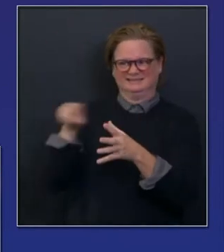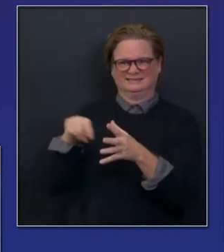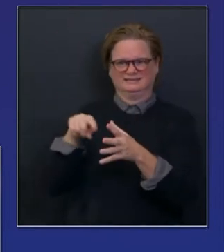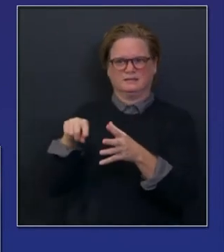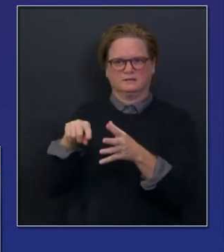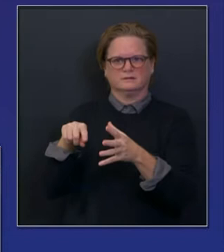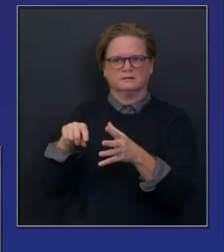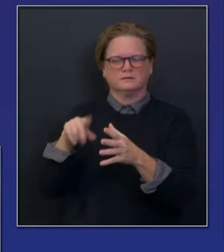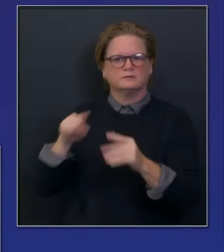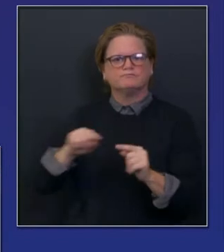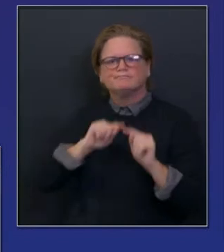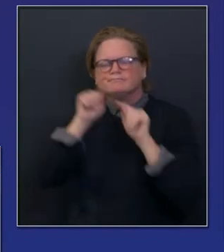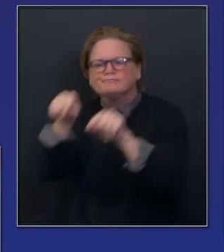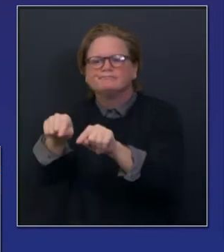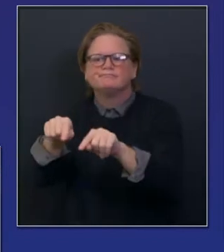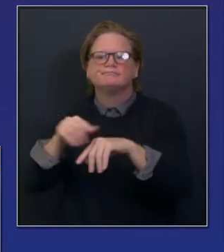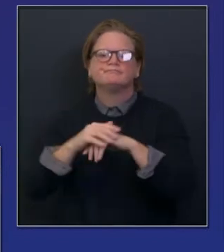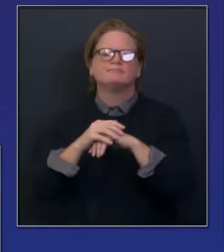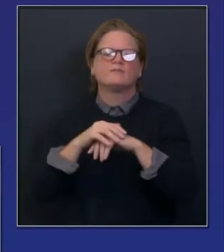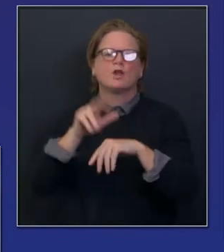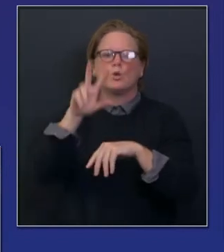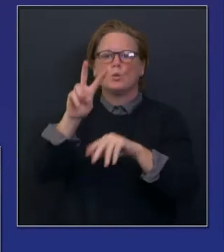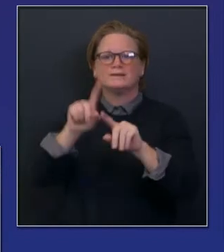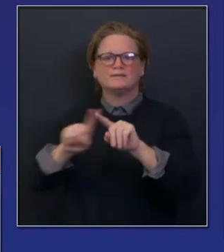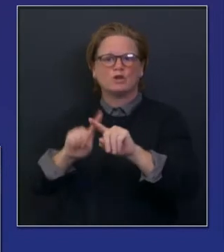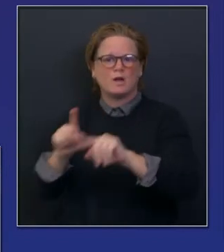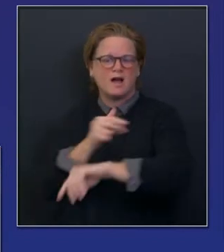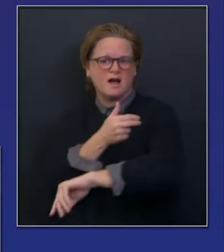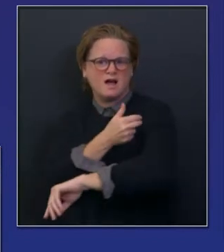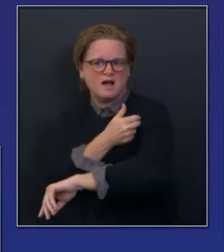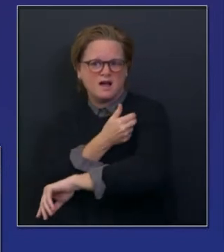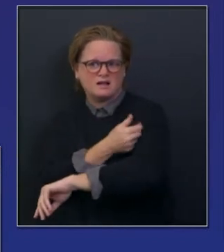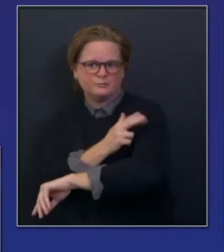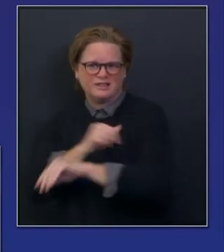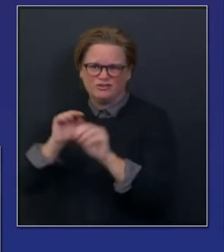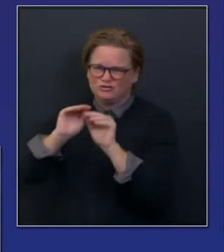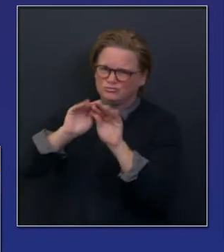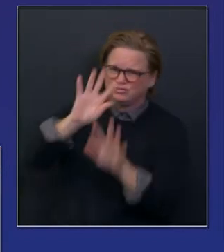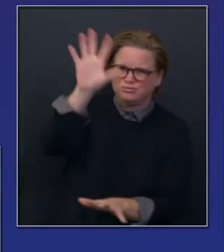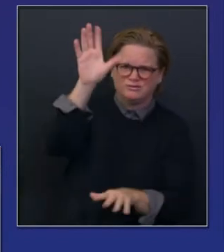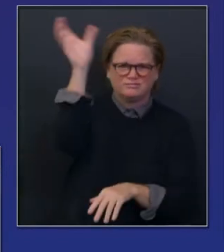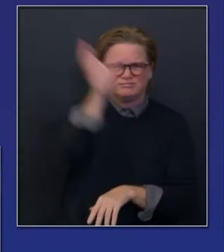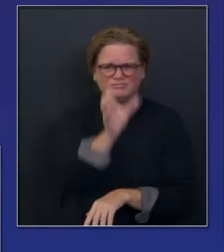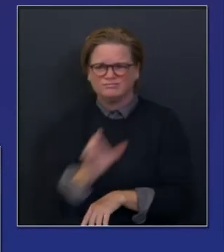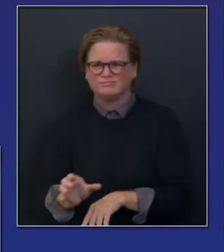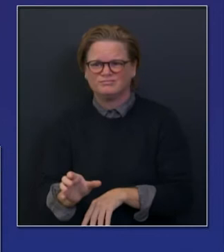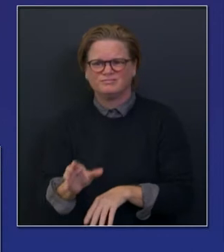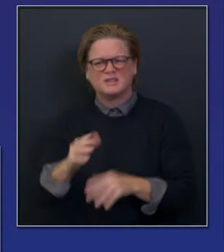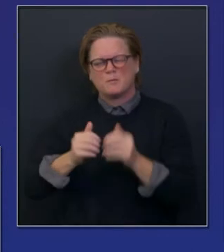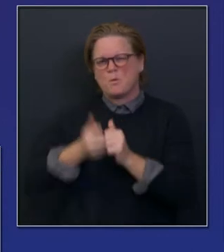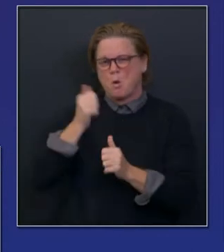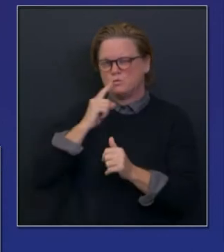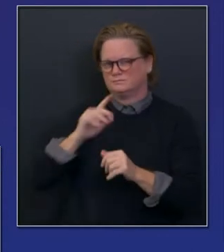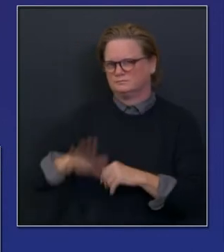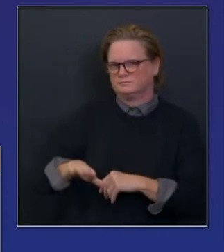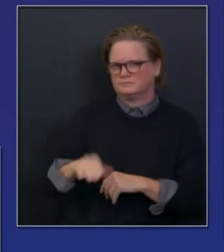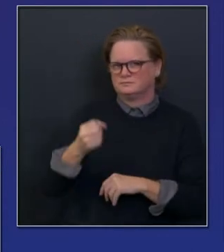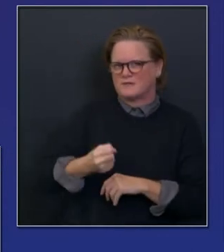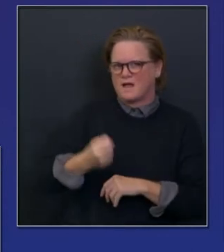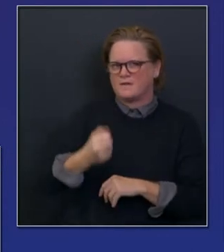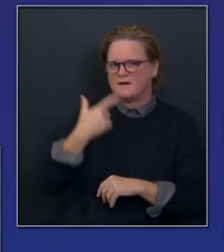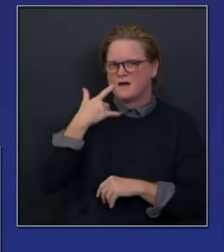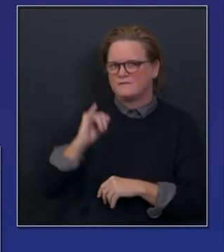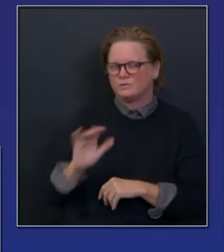arrasadores, actualmente apoyando a dos hospitales en el centro Pioneer, cerca de la frontera. Ya